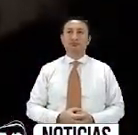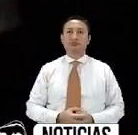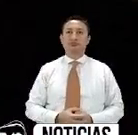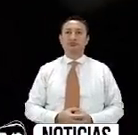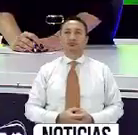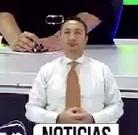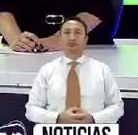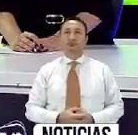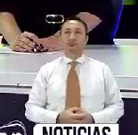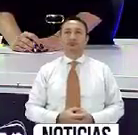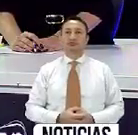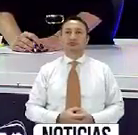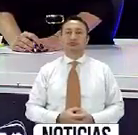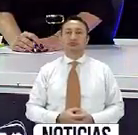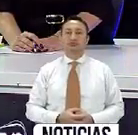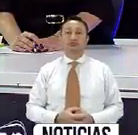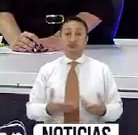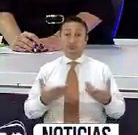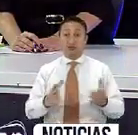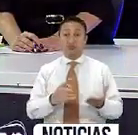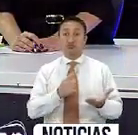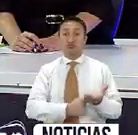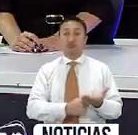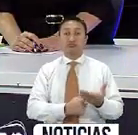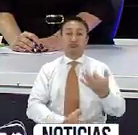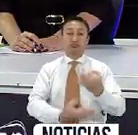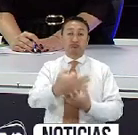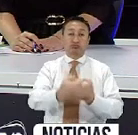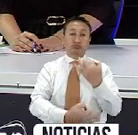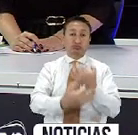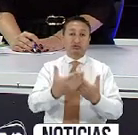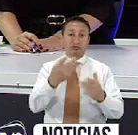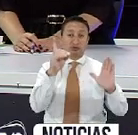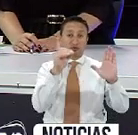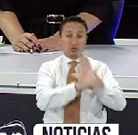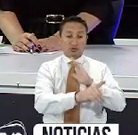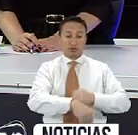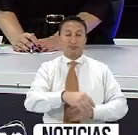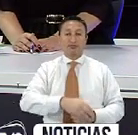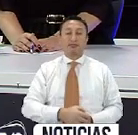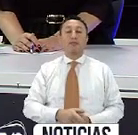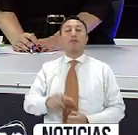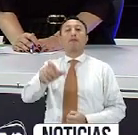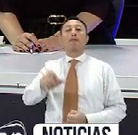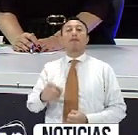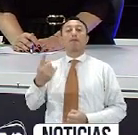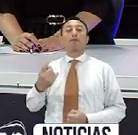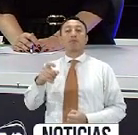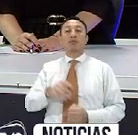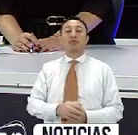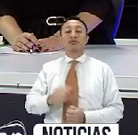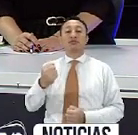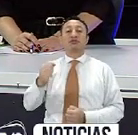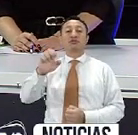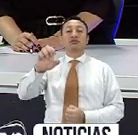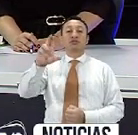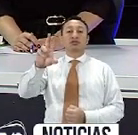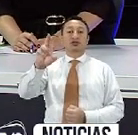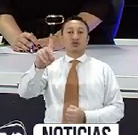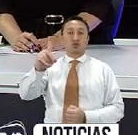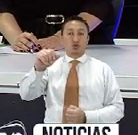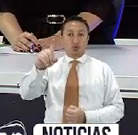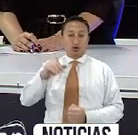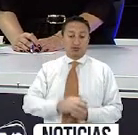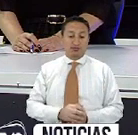Carrera. Tras la audiencia de formulación de cargos, los agentes procesados Segundo J y Giovanni M.